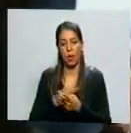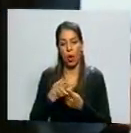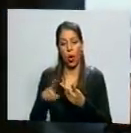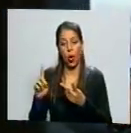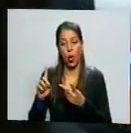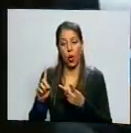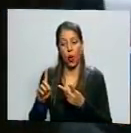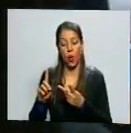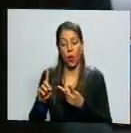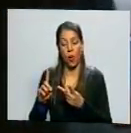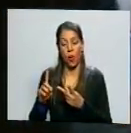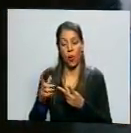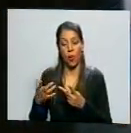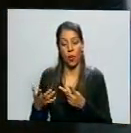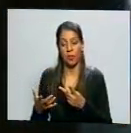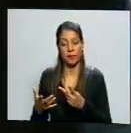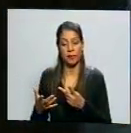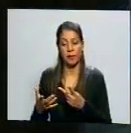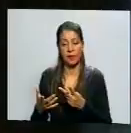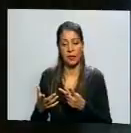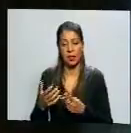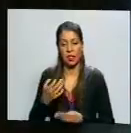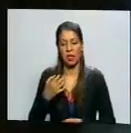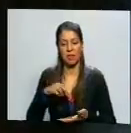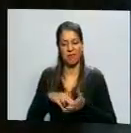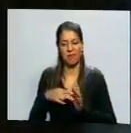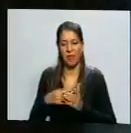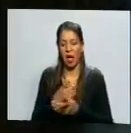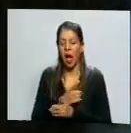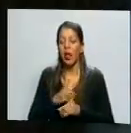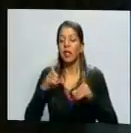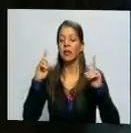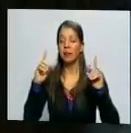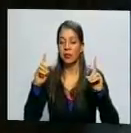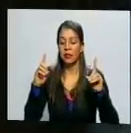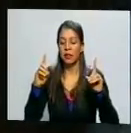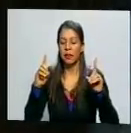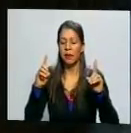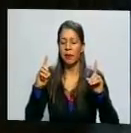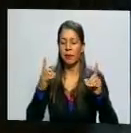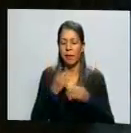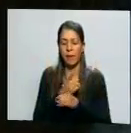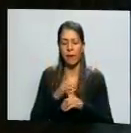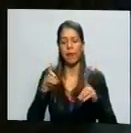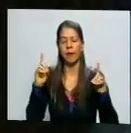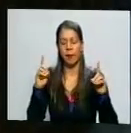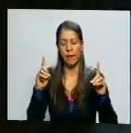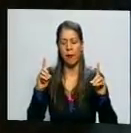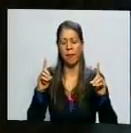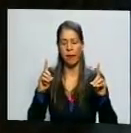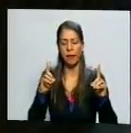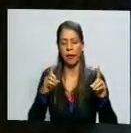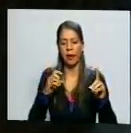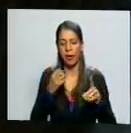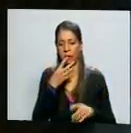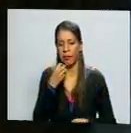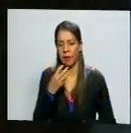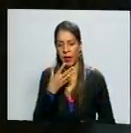es evidentemente la democratización, sin duda. Fue